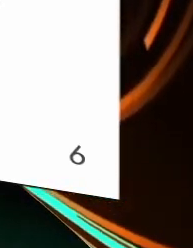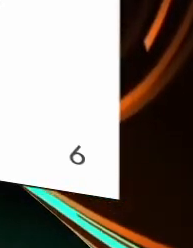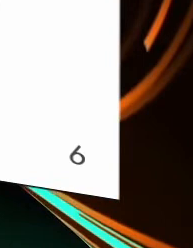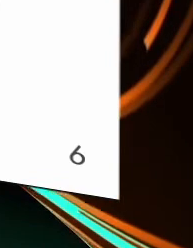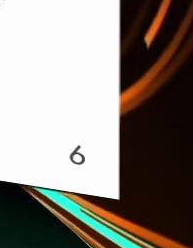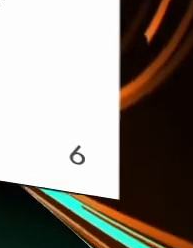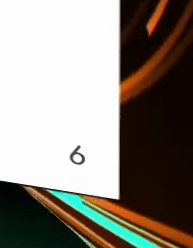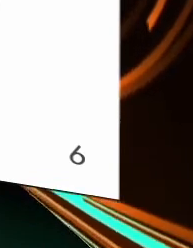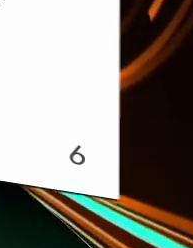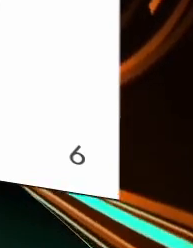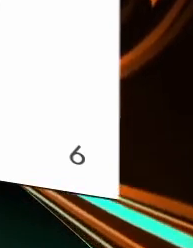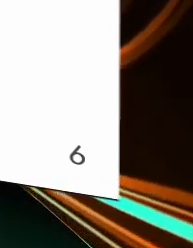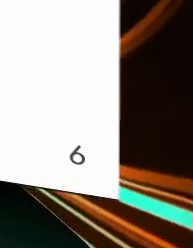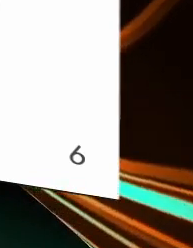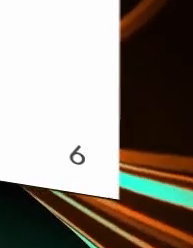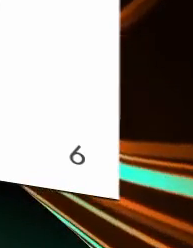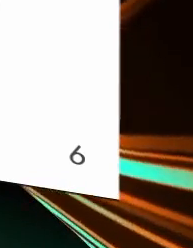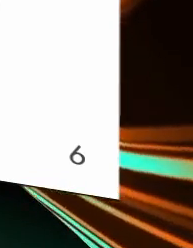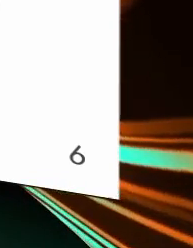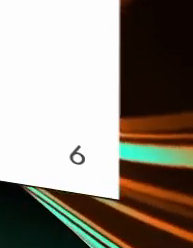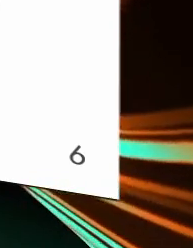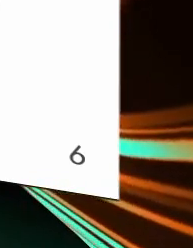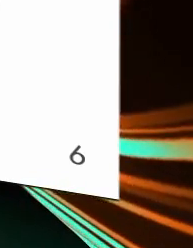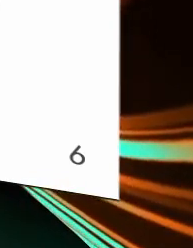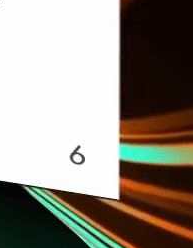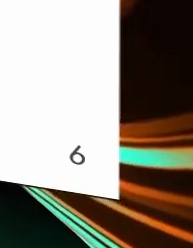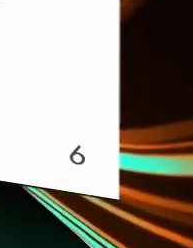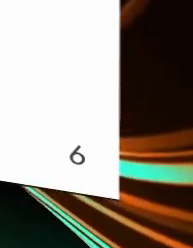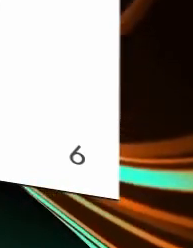nuevo. Lo mismo en las cantidades.